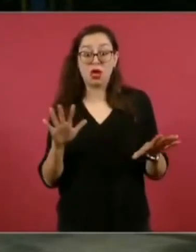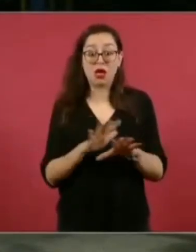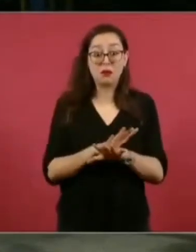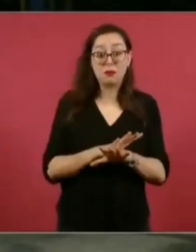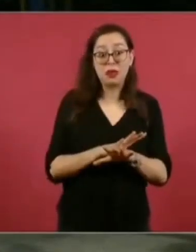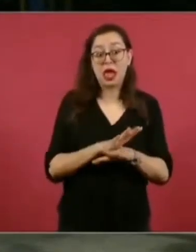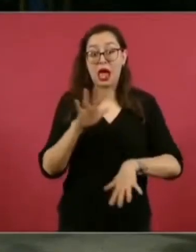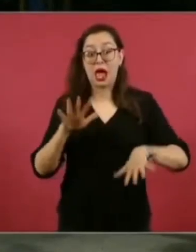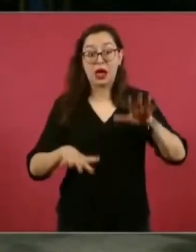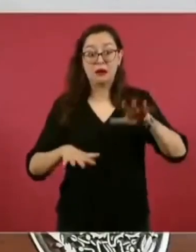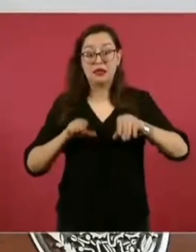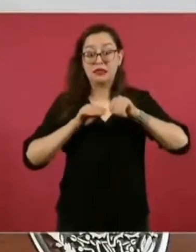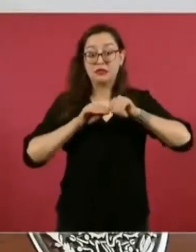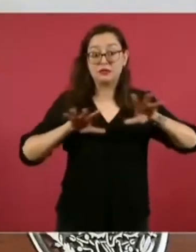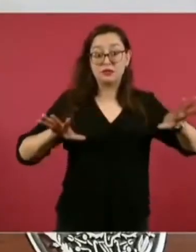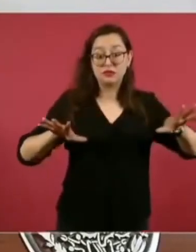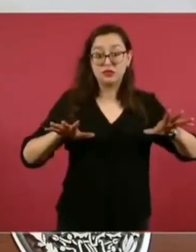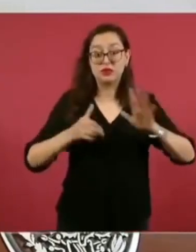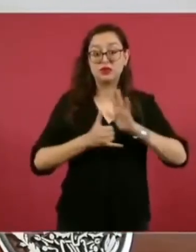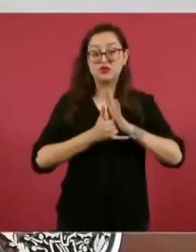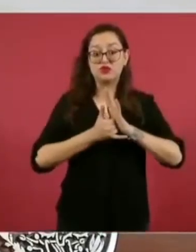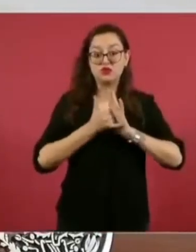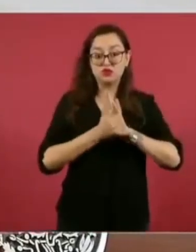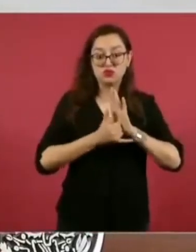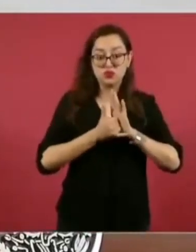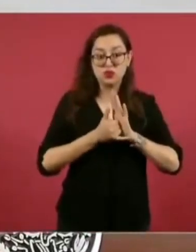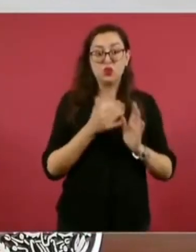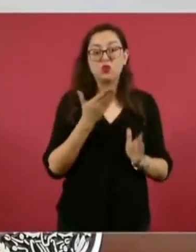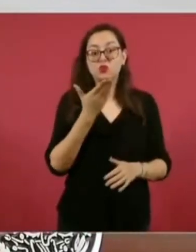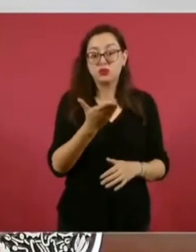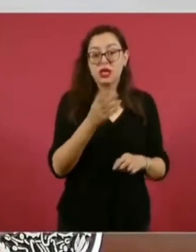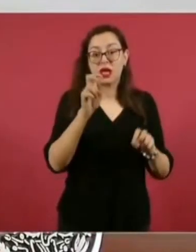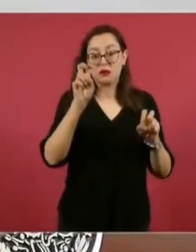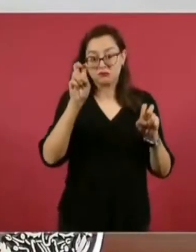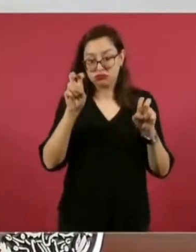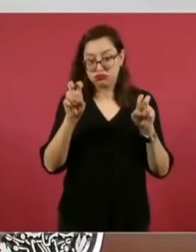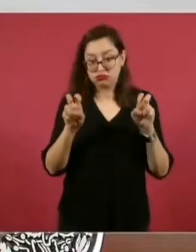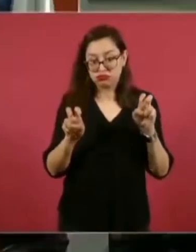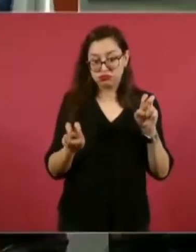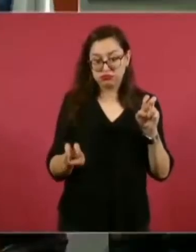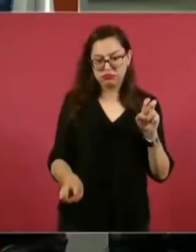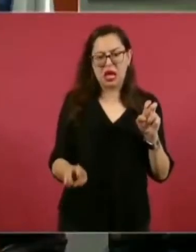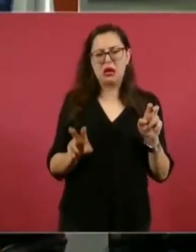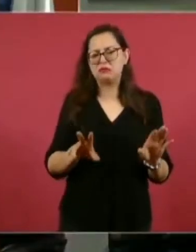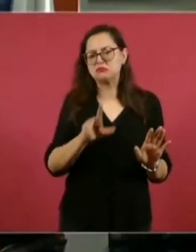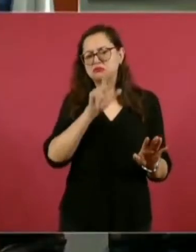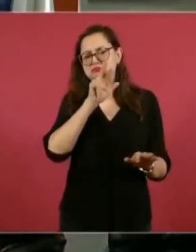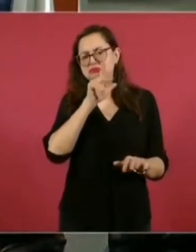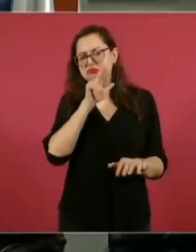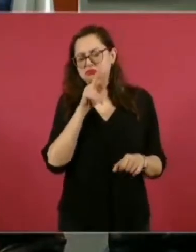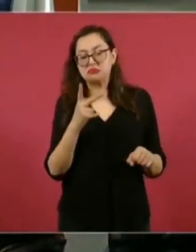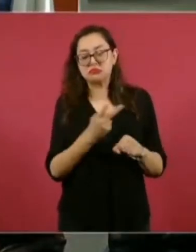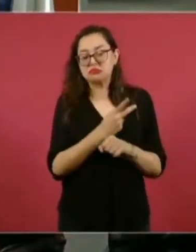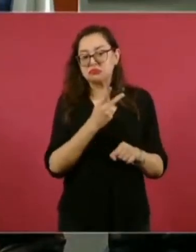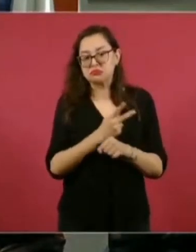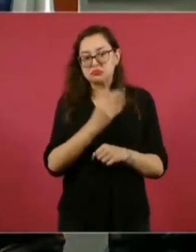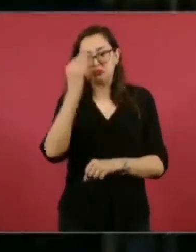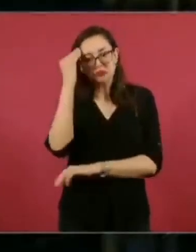veces se cae la transmisión. Y usted bajó al 9º piso, se quedó un rato, me dijo, no te preocupes, no te